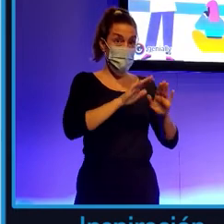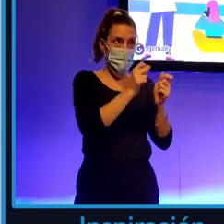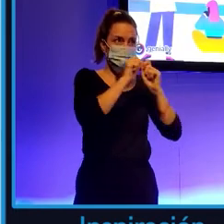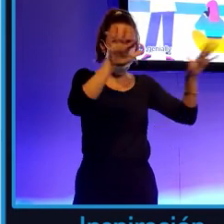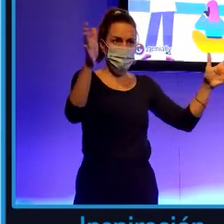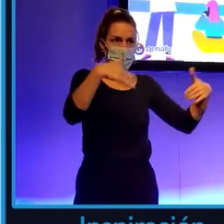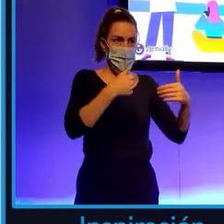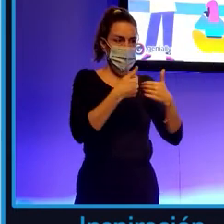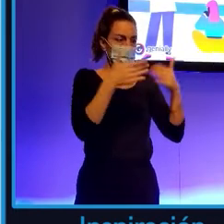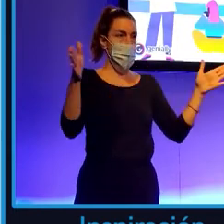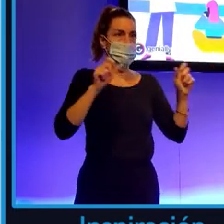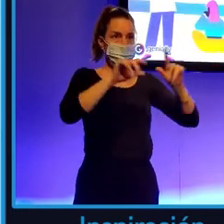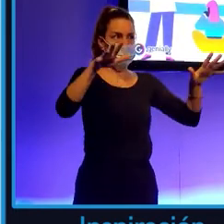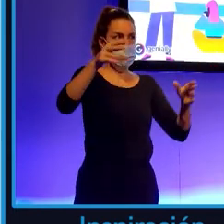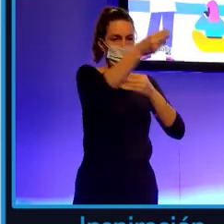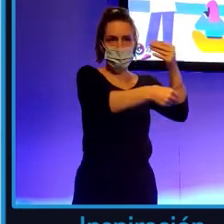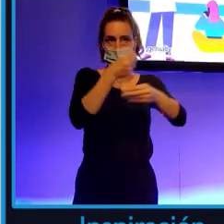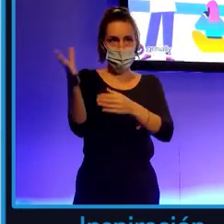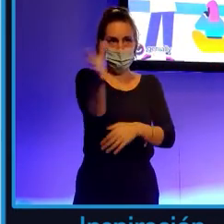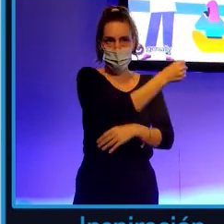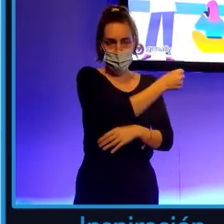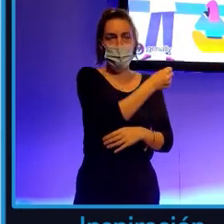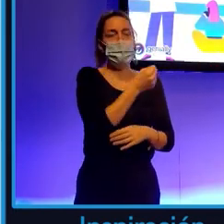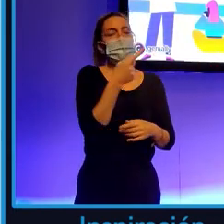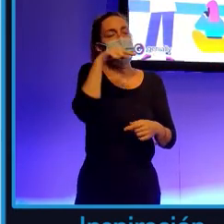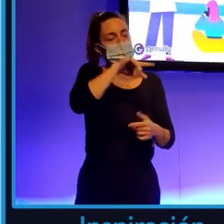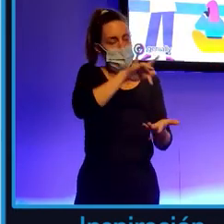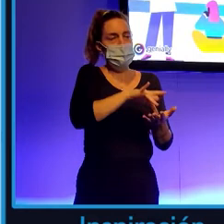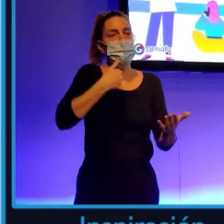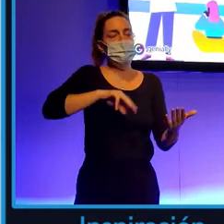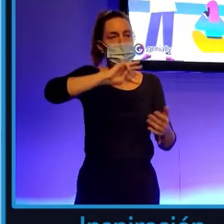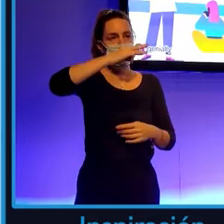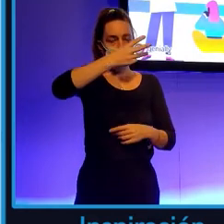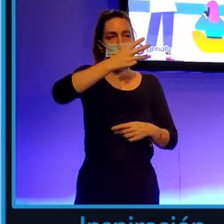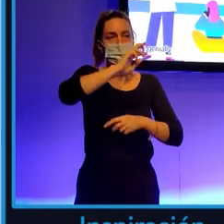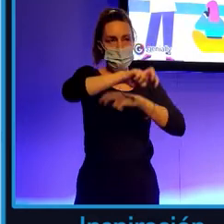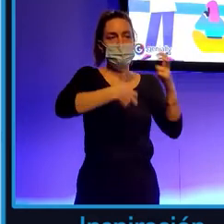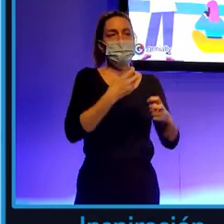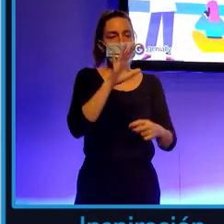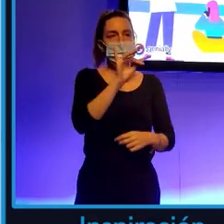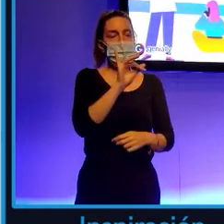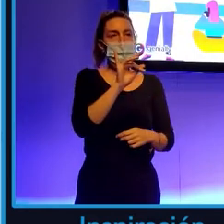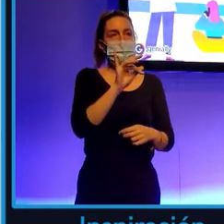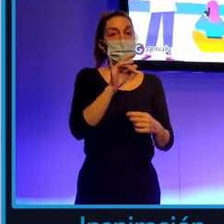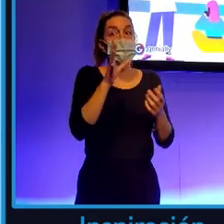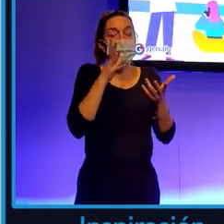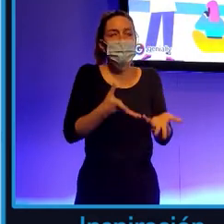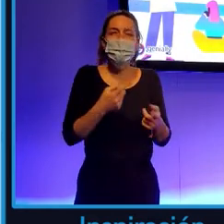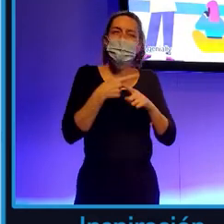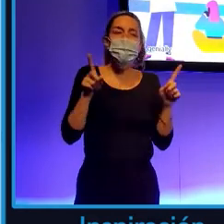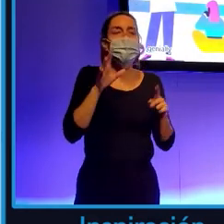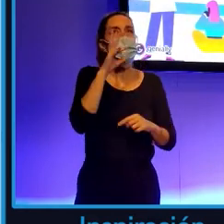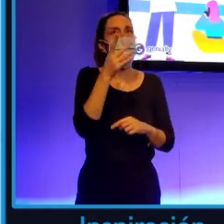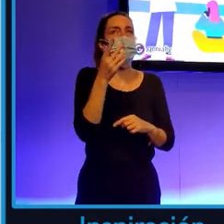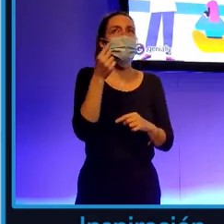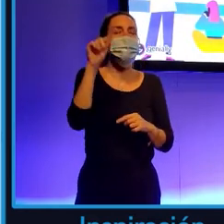civil y es masivo esta revolución si se produce pero lo que está ocurriendo ahora mismo es una aceleración de